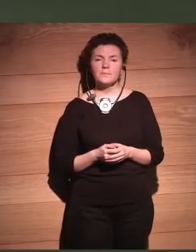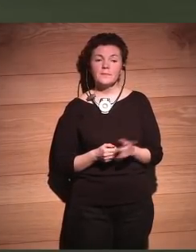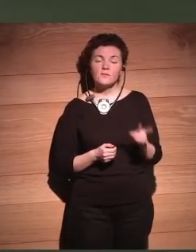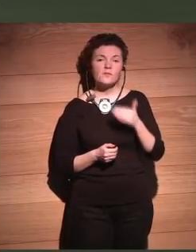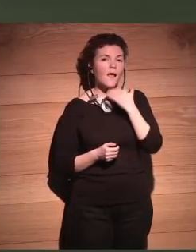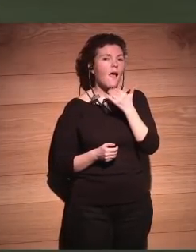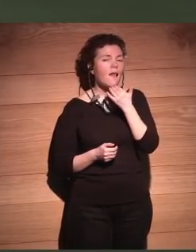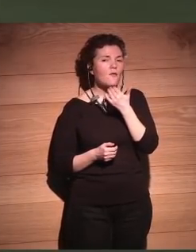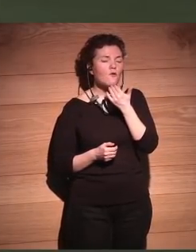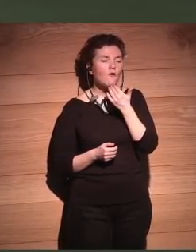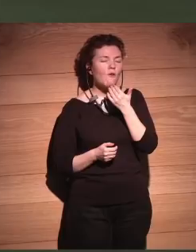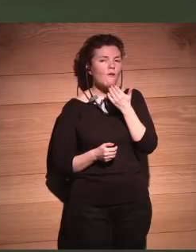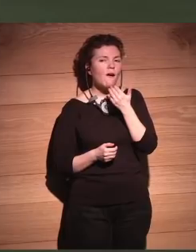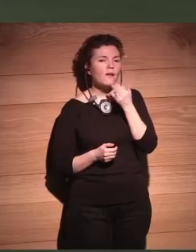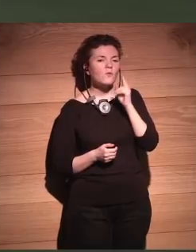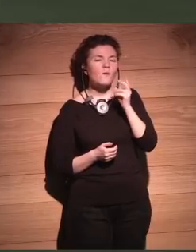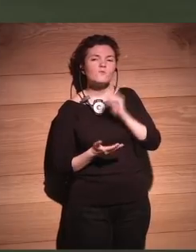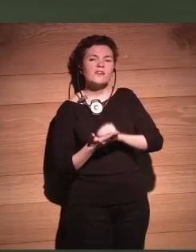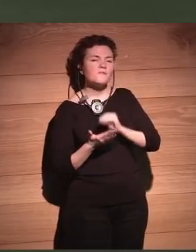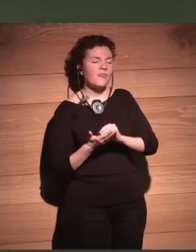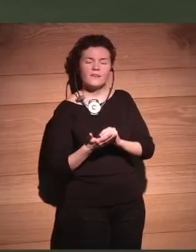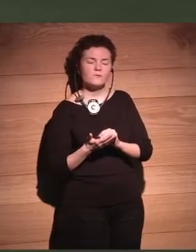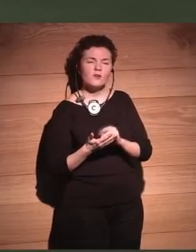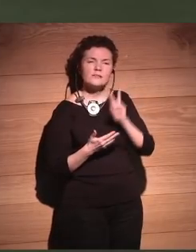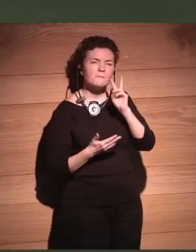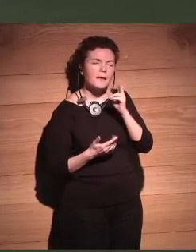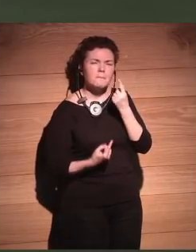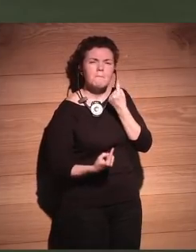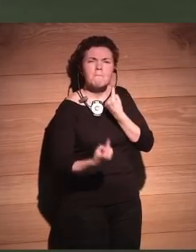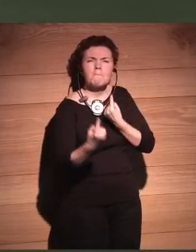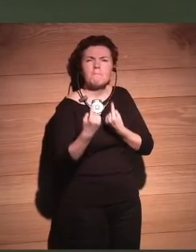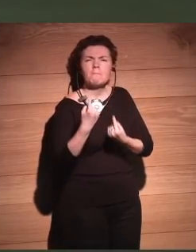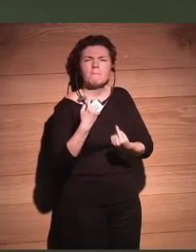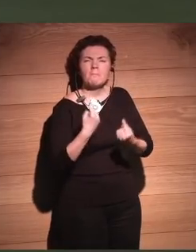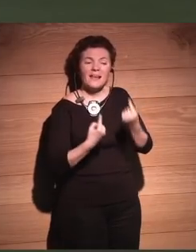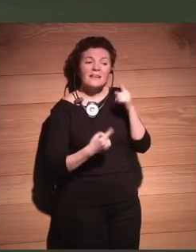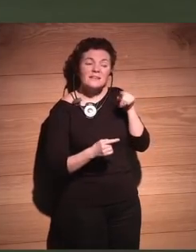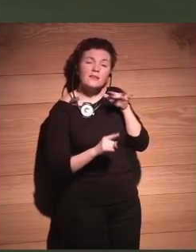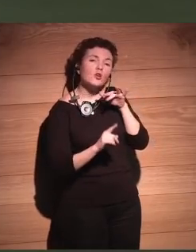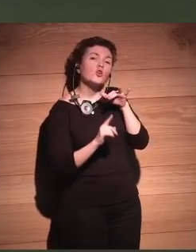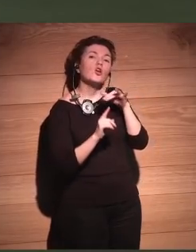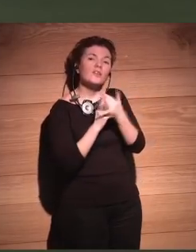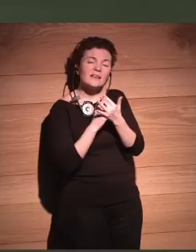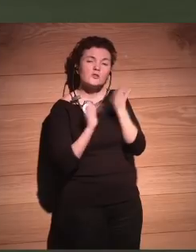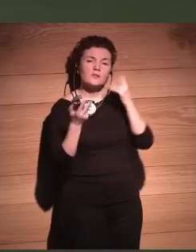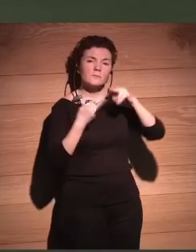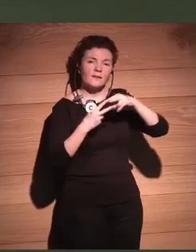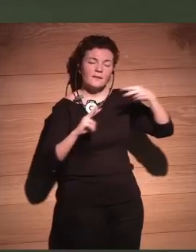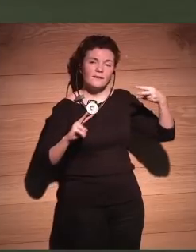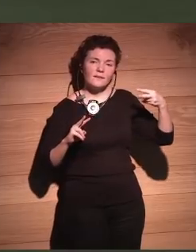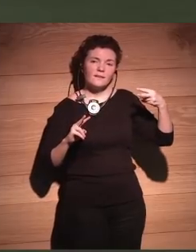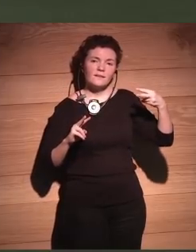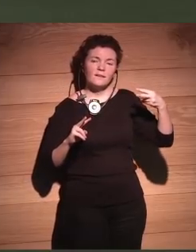algo que pocas veces se ve a lo largo de la vida. Hay que entender que en este contexto, el de la terapia